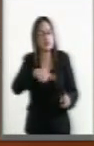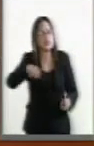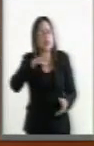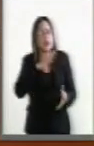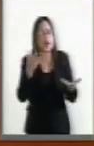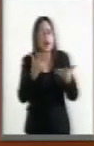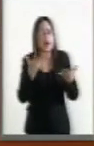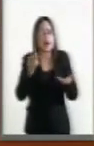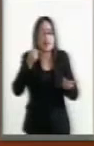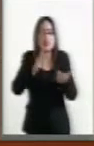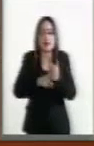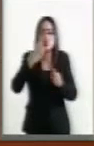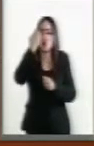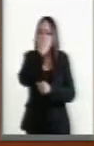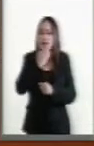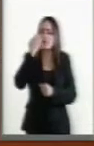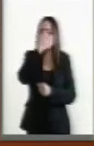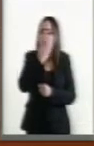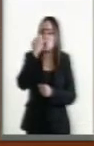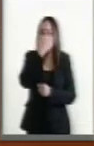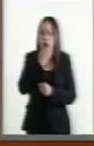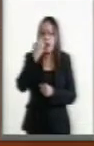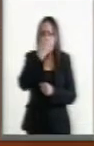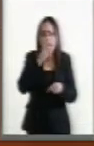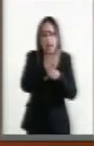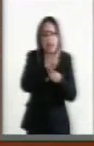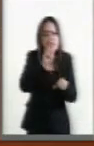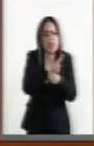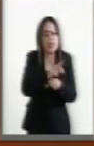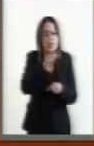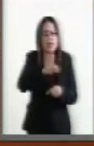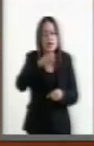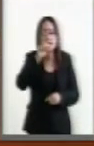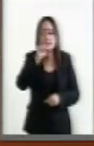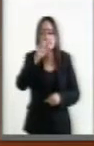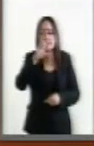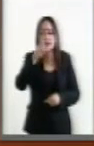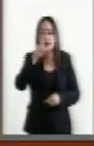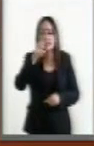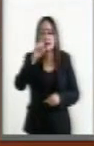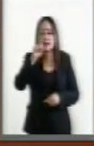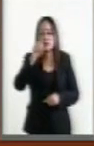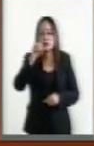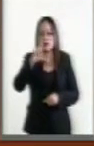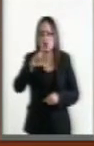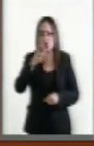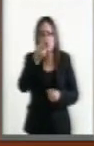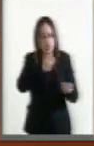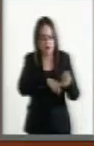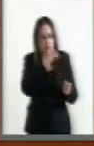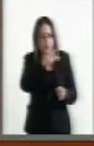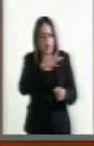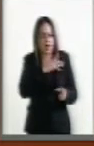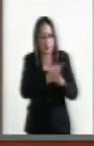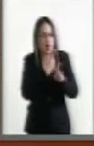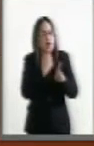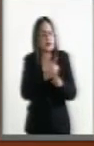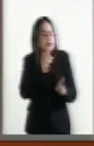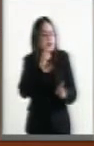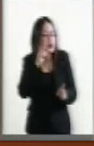una guardería que es de Cedesol y que también nos